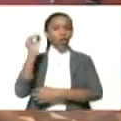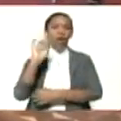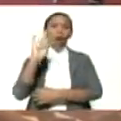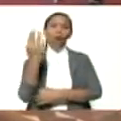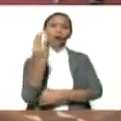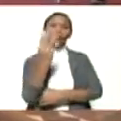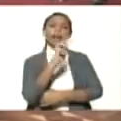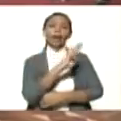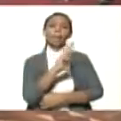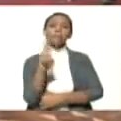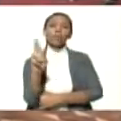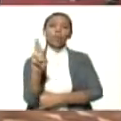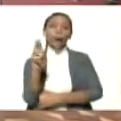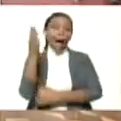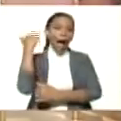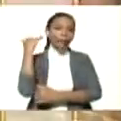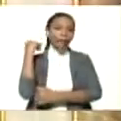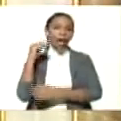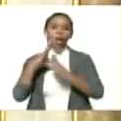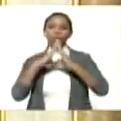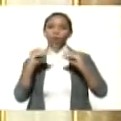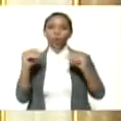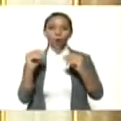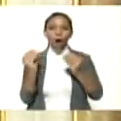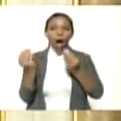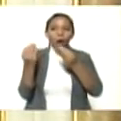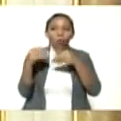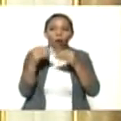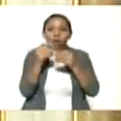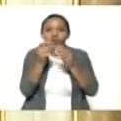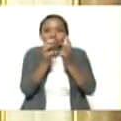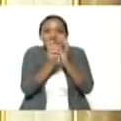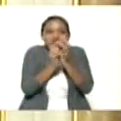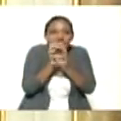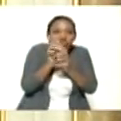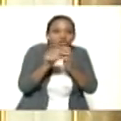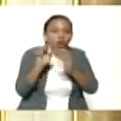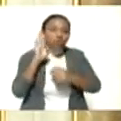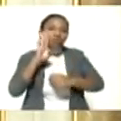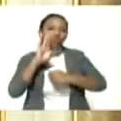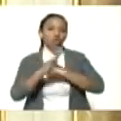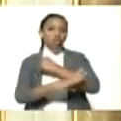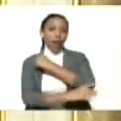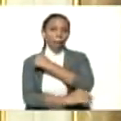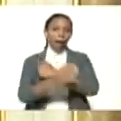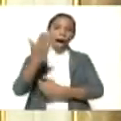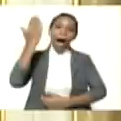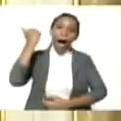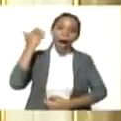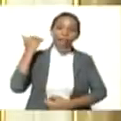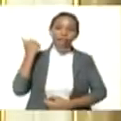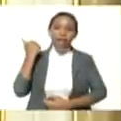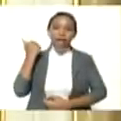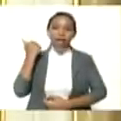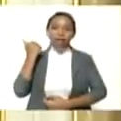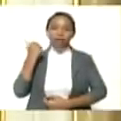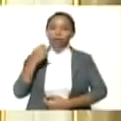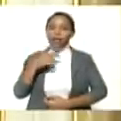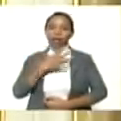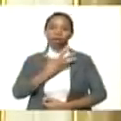República, donde todo era complicidad, corrupción y